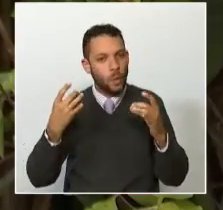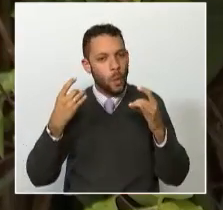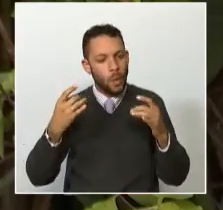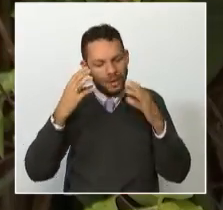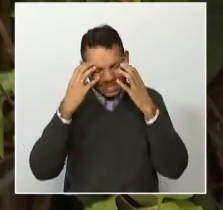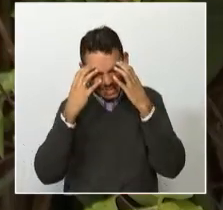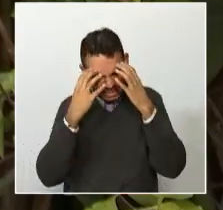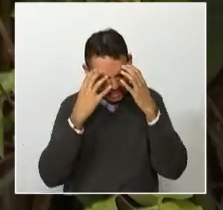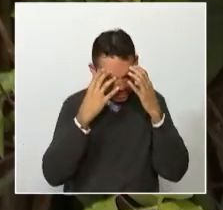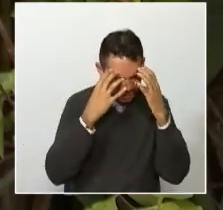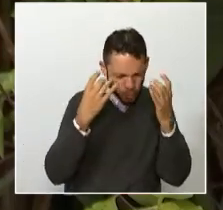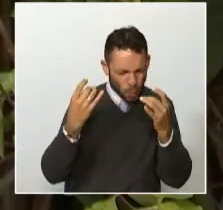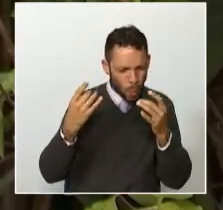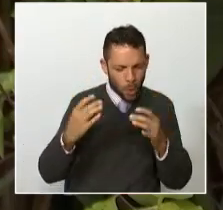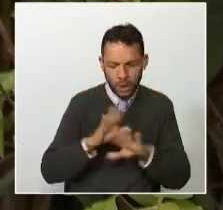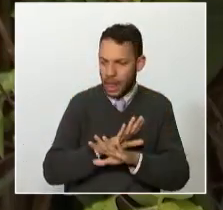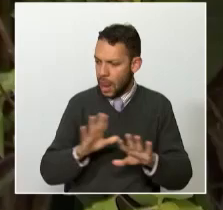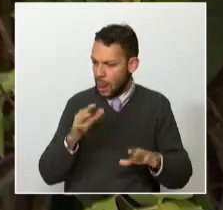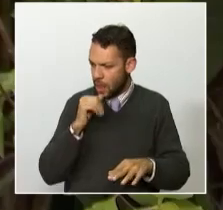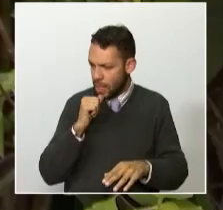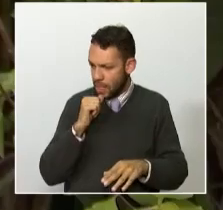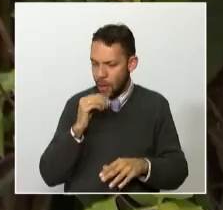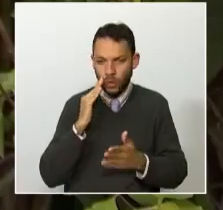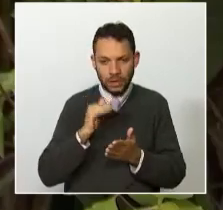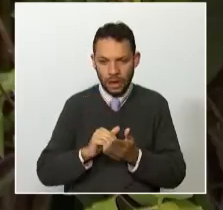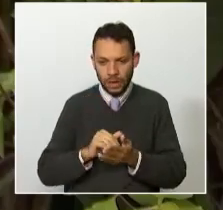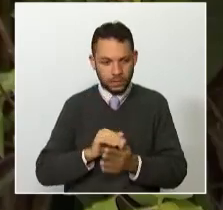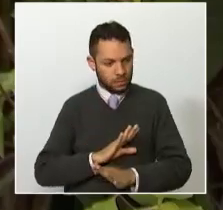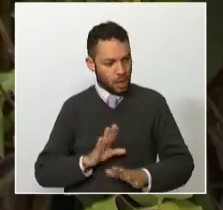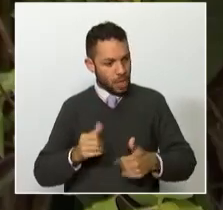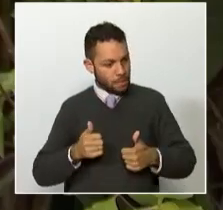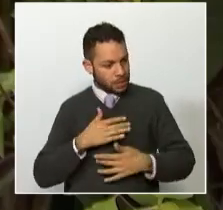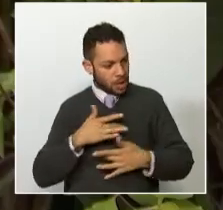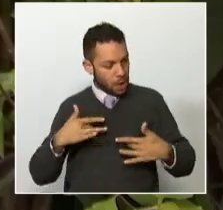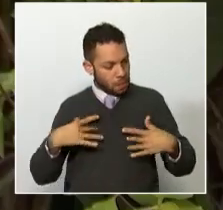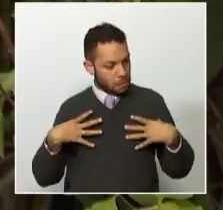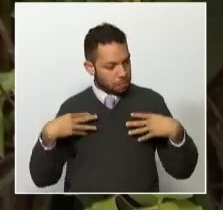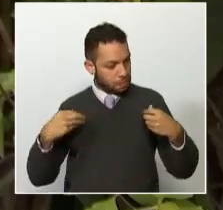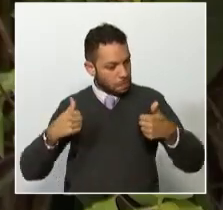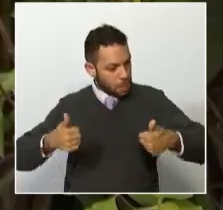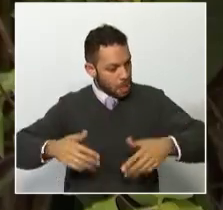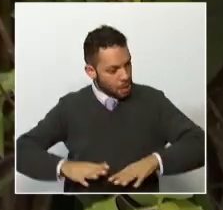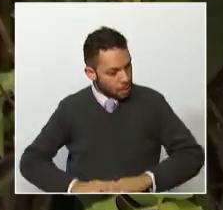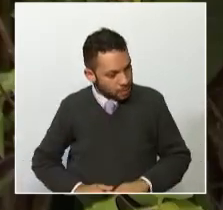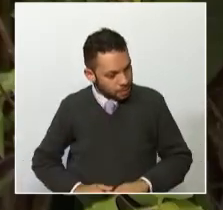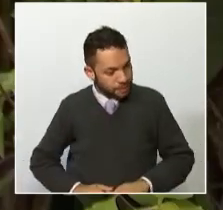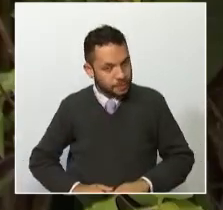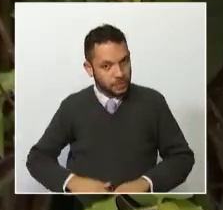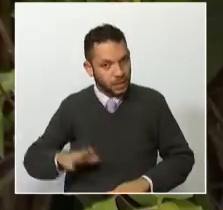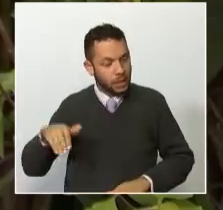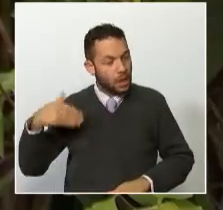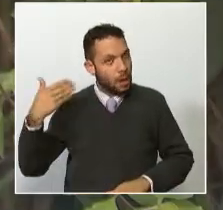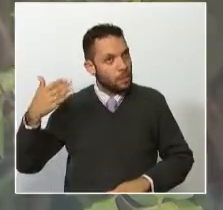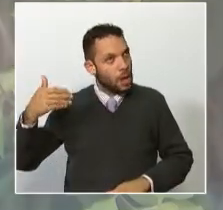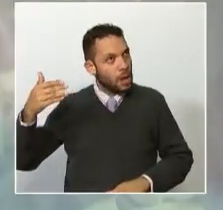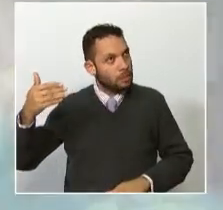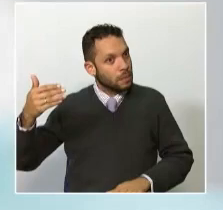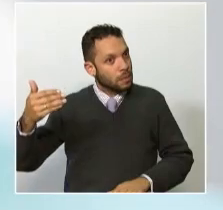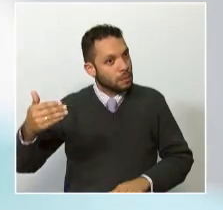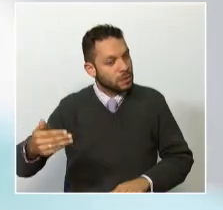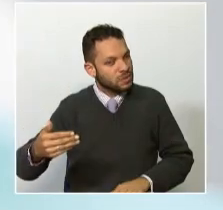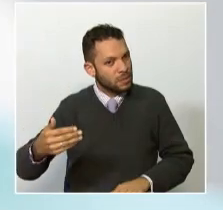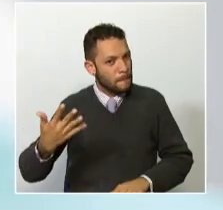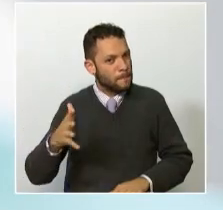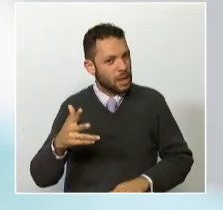no los asociaba pues yo a que tuviera algo en los dientes. Y hace más o